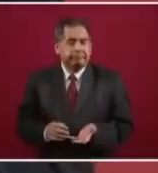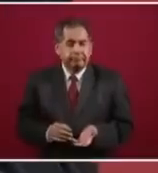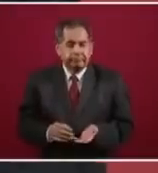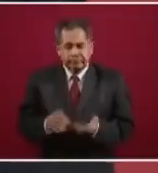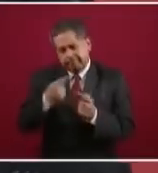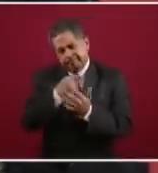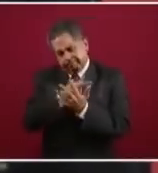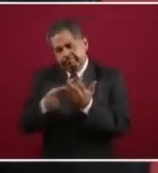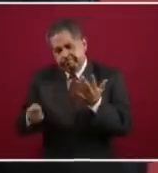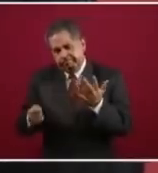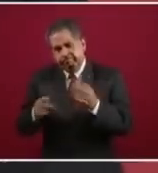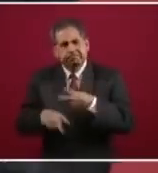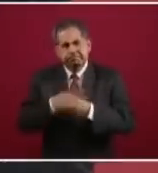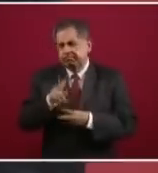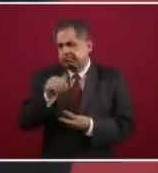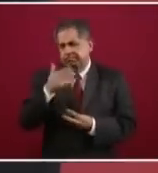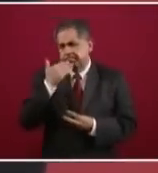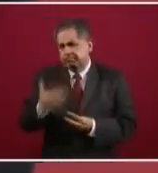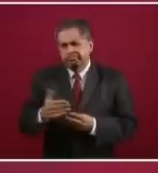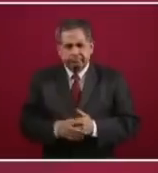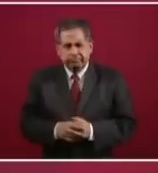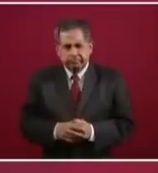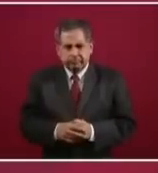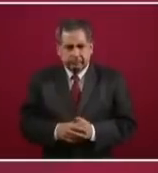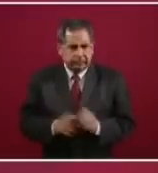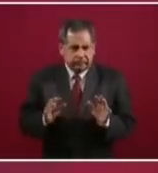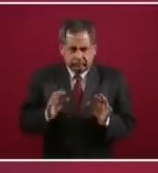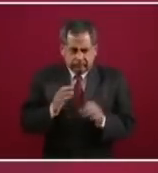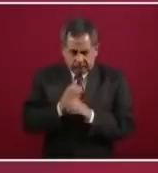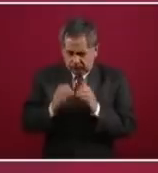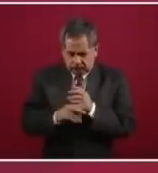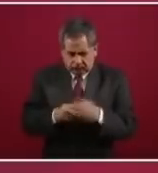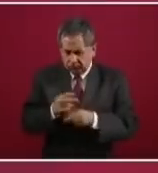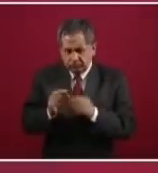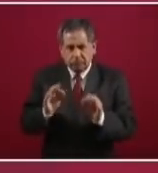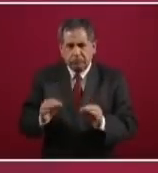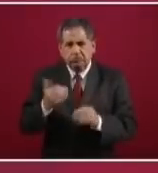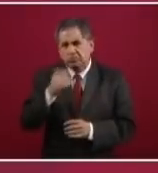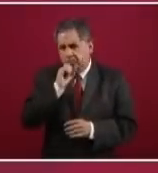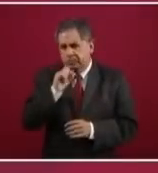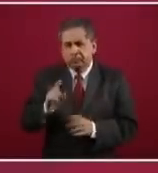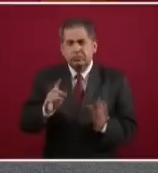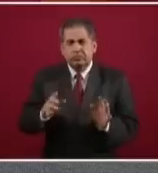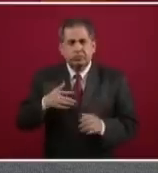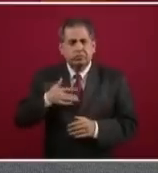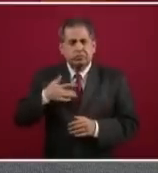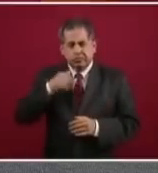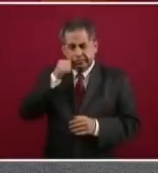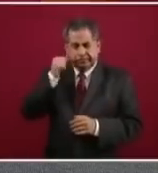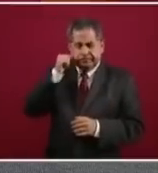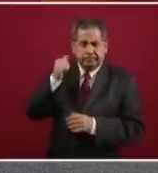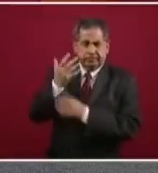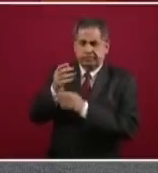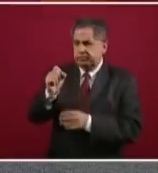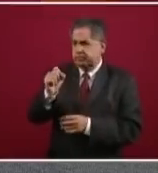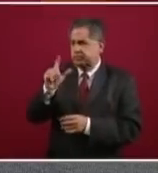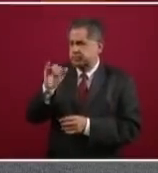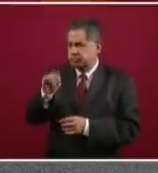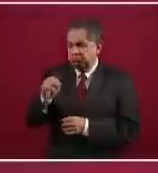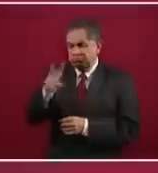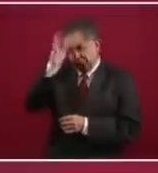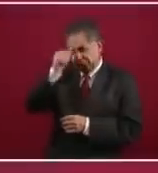En fin, van bien las cosas y lo que dijo ayer Slim lo